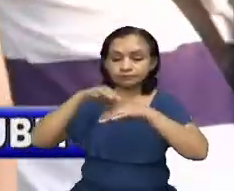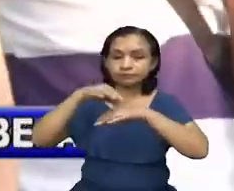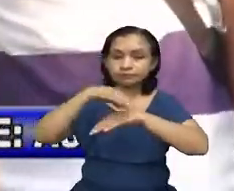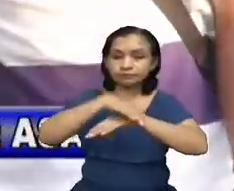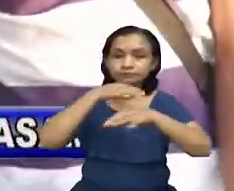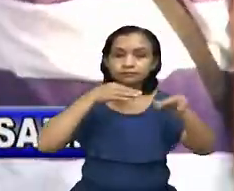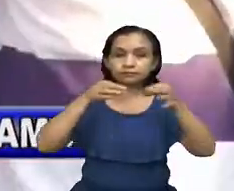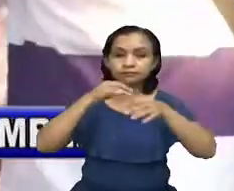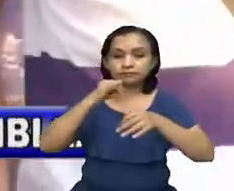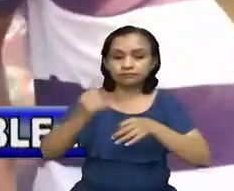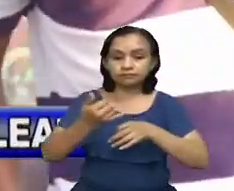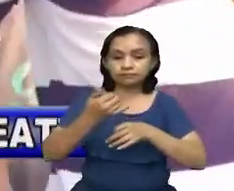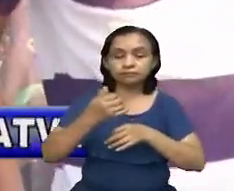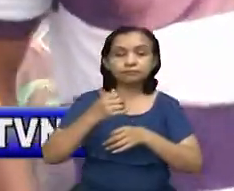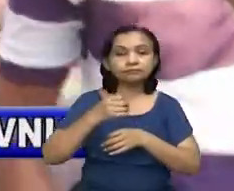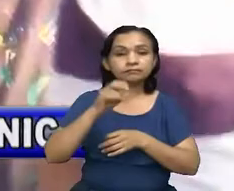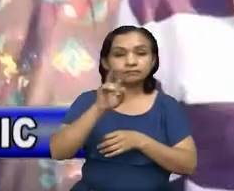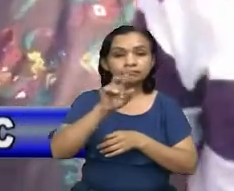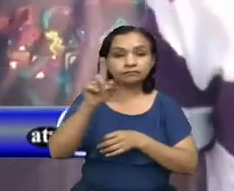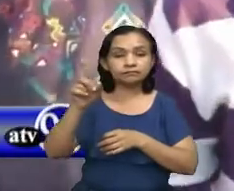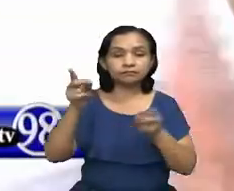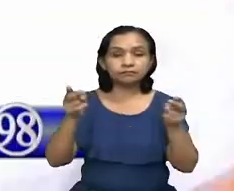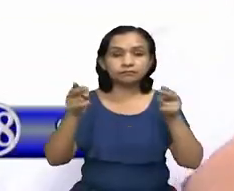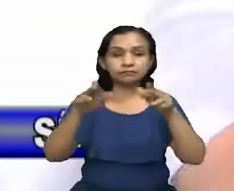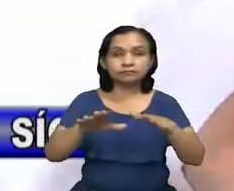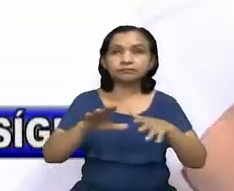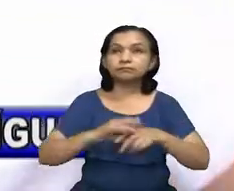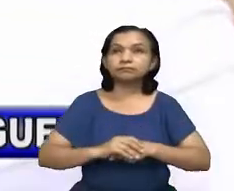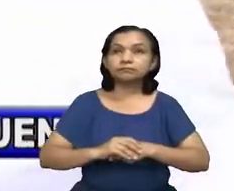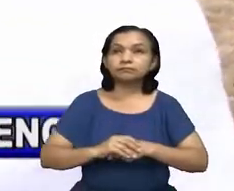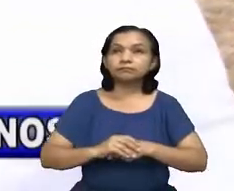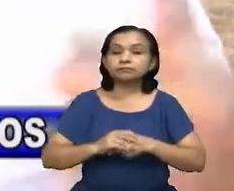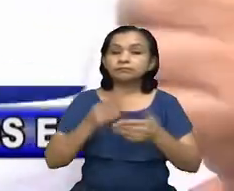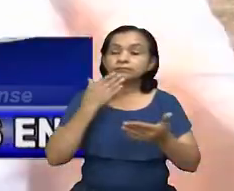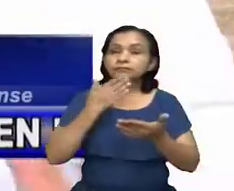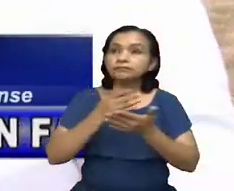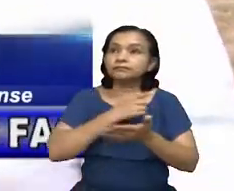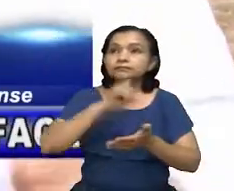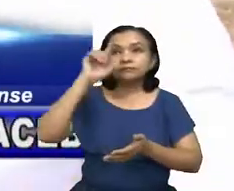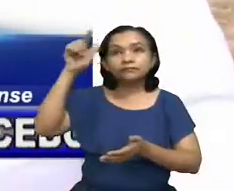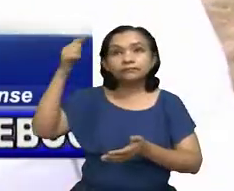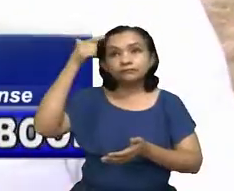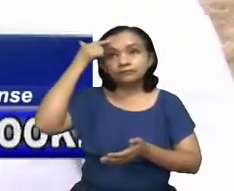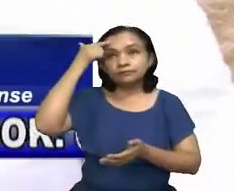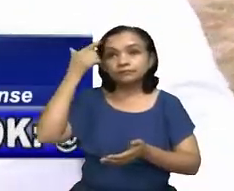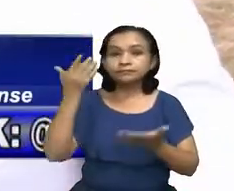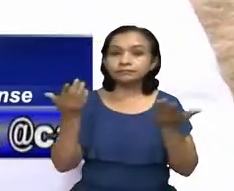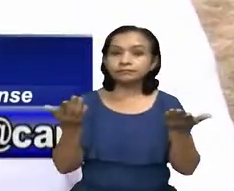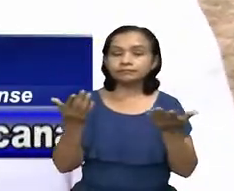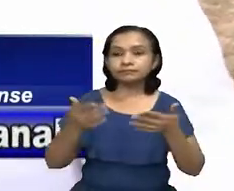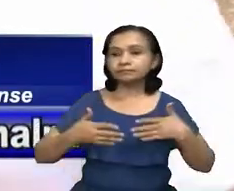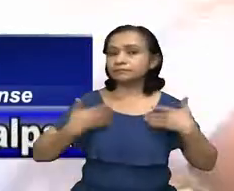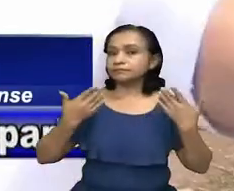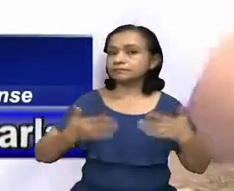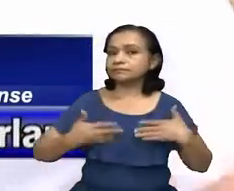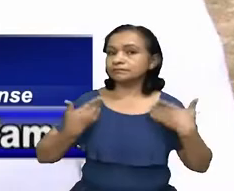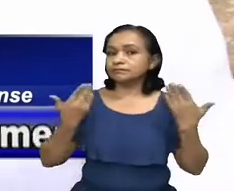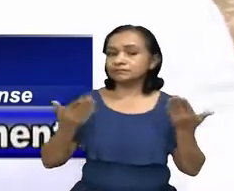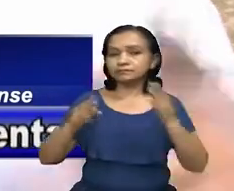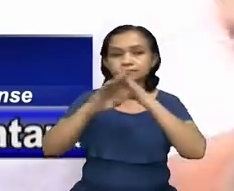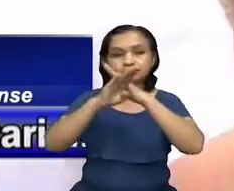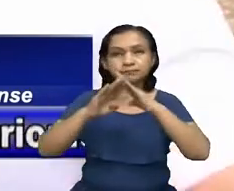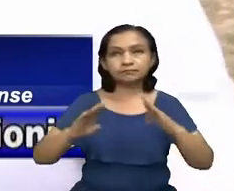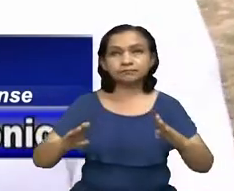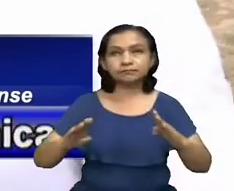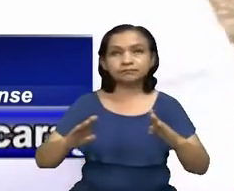para este jueves 21 de noviembre. Gracias a Dios, a nuestro gobierno, que lo estamos recibiendo con alegría, paz y